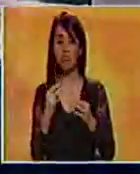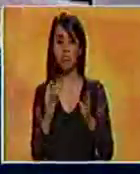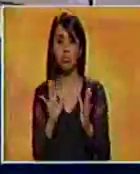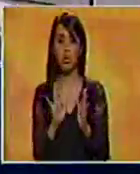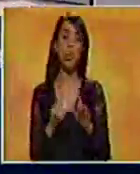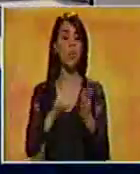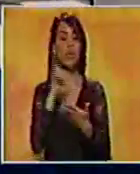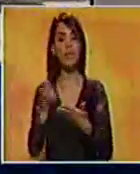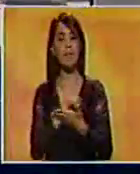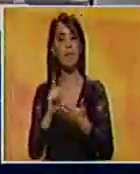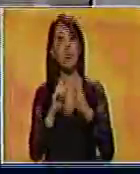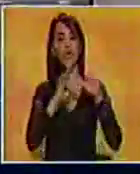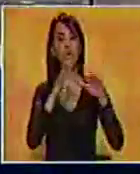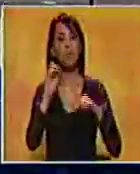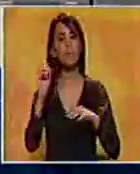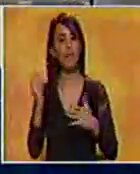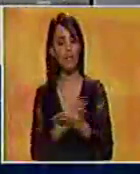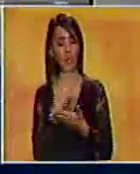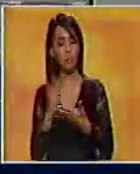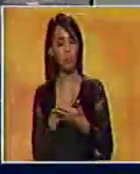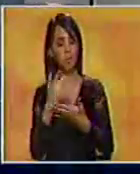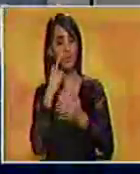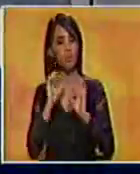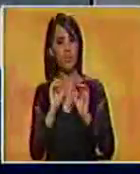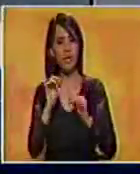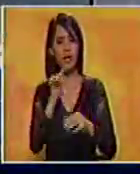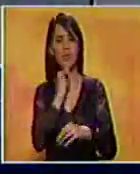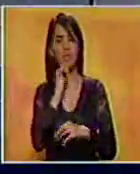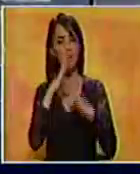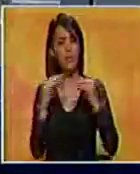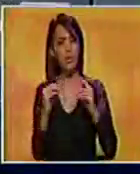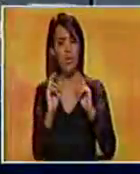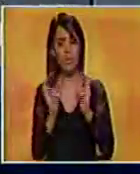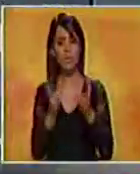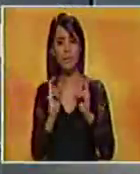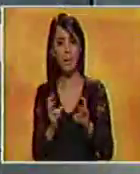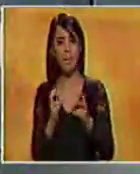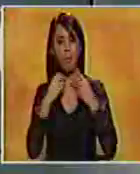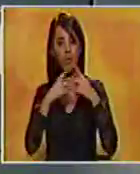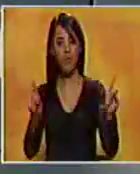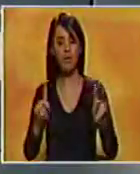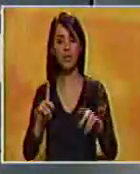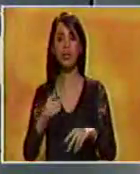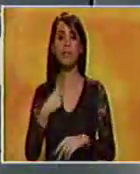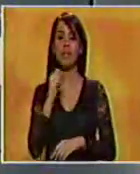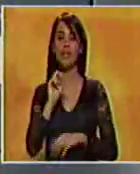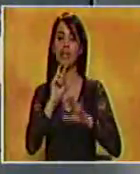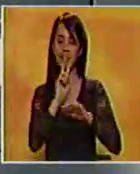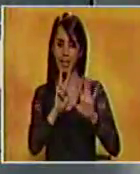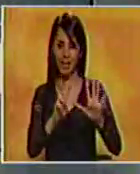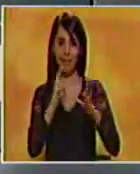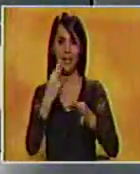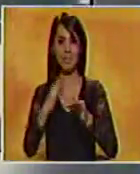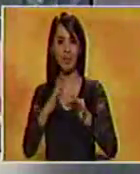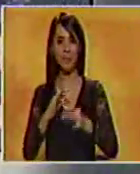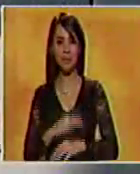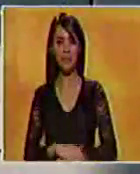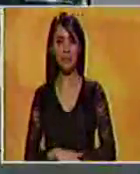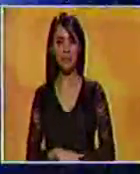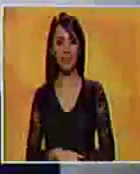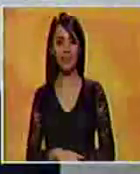libro de 900 páginas, y dar detalles del lanzamiento de su nuevo disco, que será publicado el próximo 7 de septiembre.